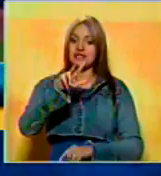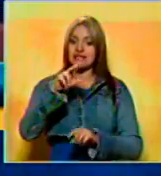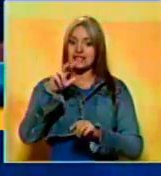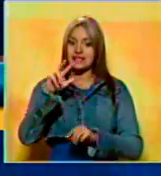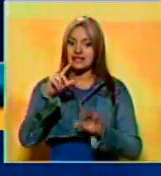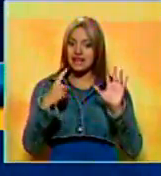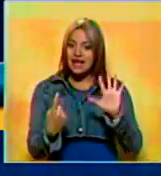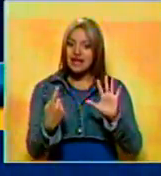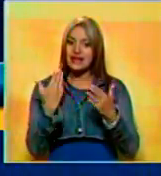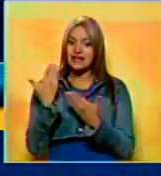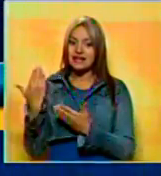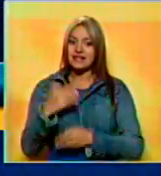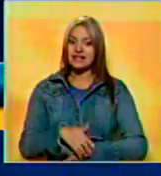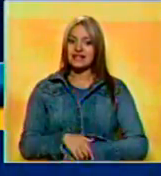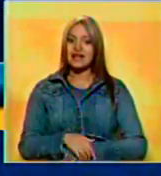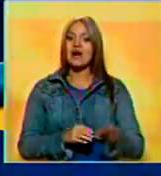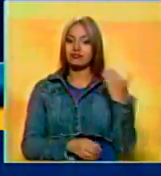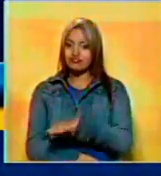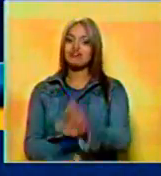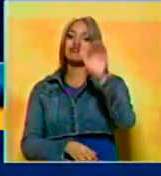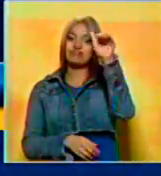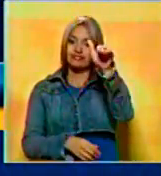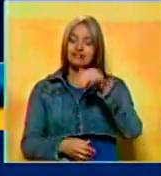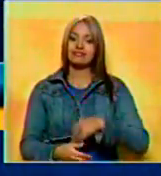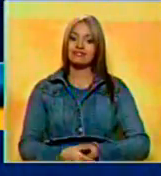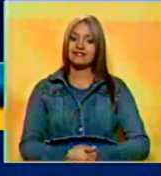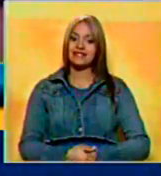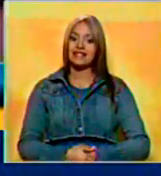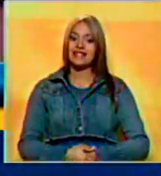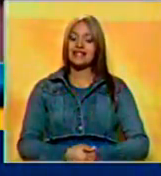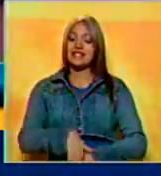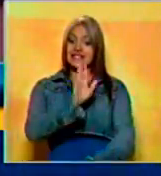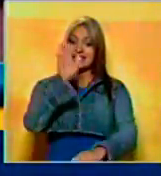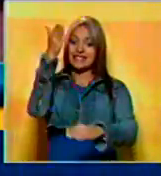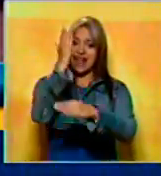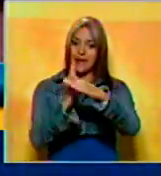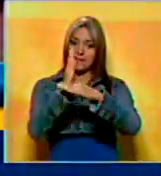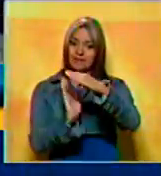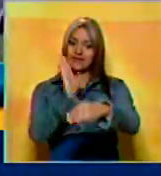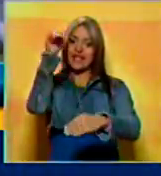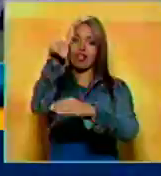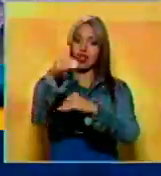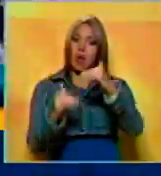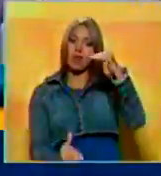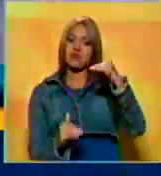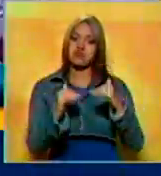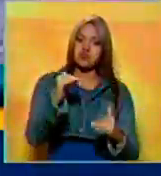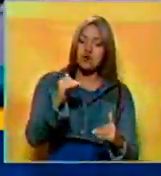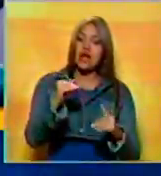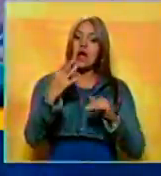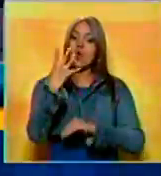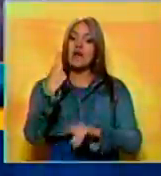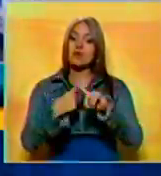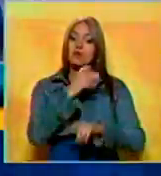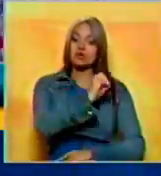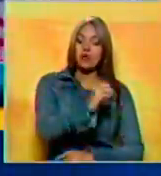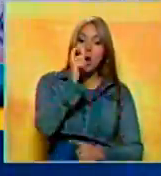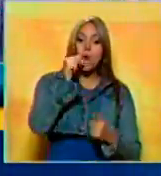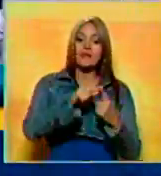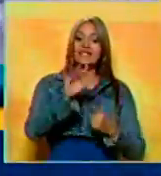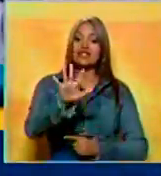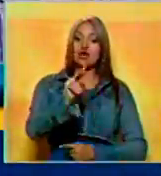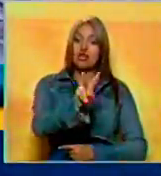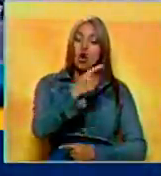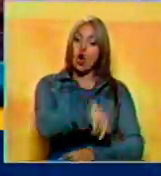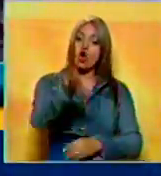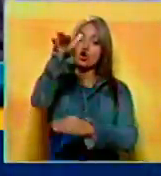estaba la conexión de Adrián González por todo el center field, amplía la ventaja en ese momento 4-0. González terminó de 5-2 con